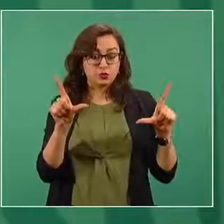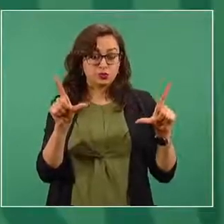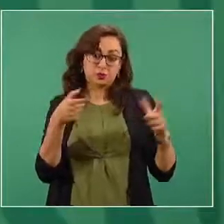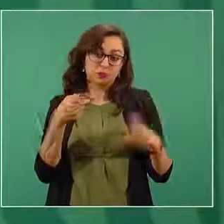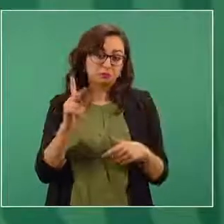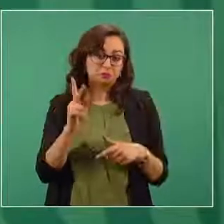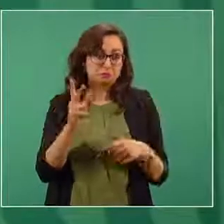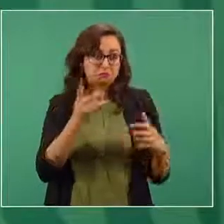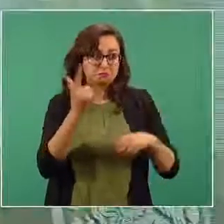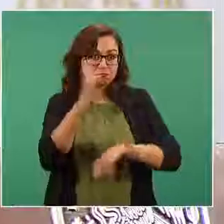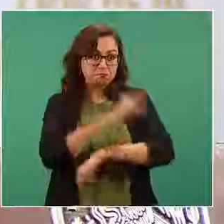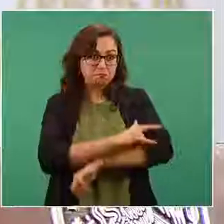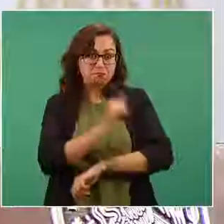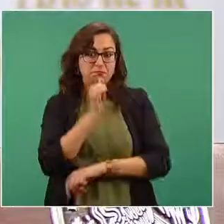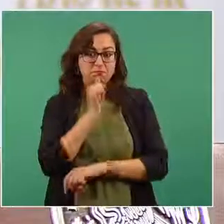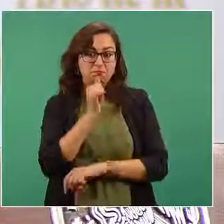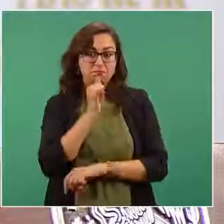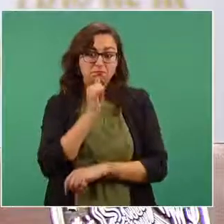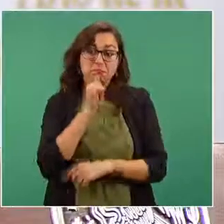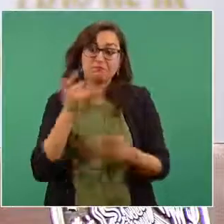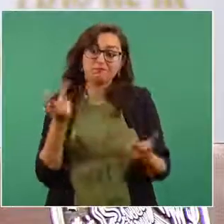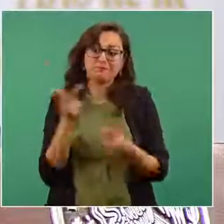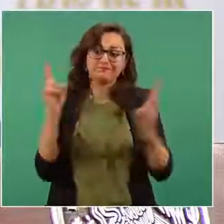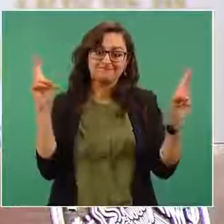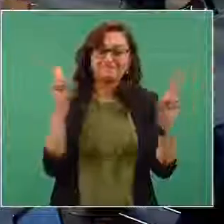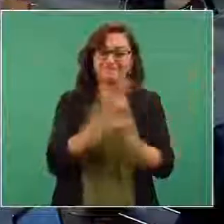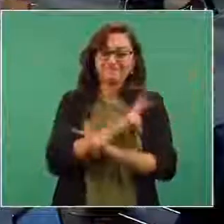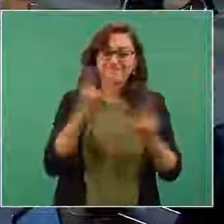Sí, son los vientos.